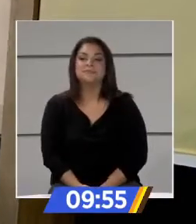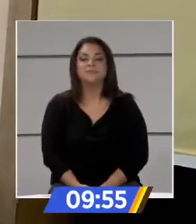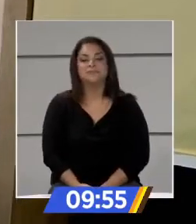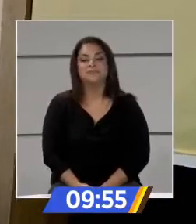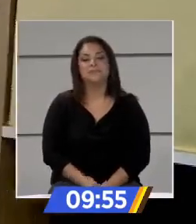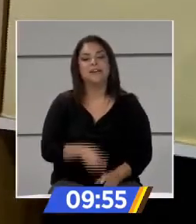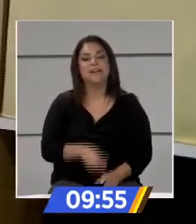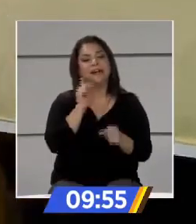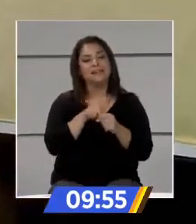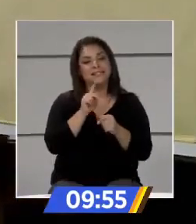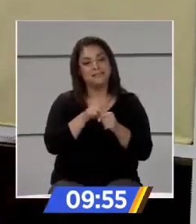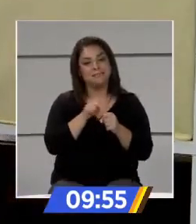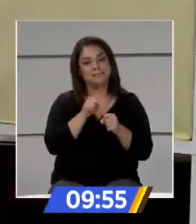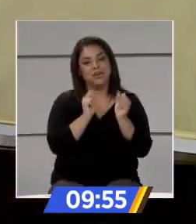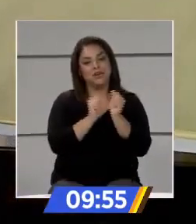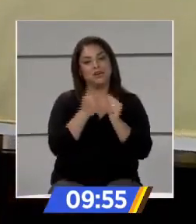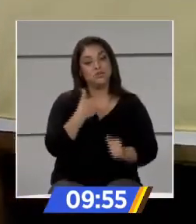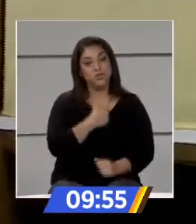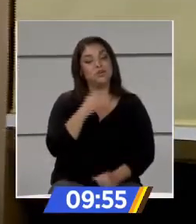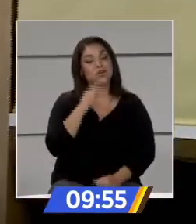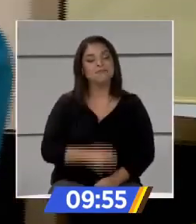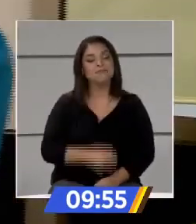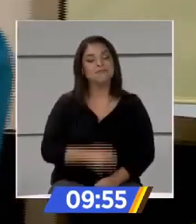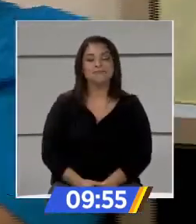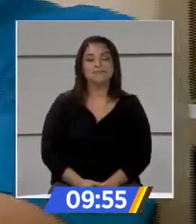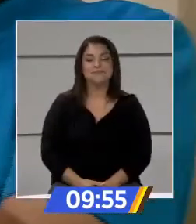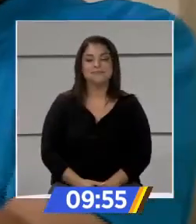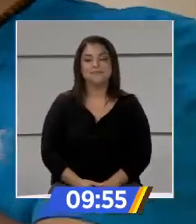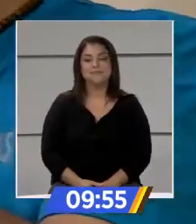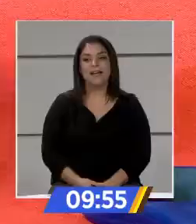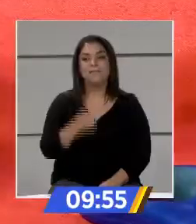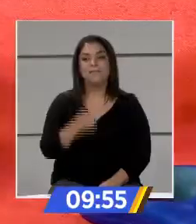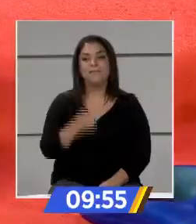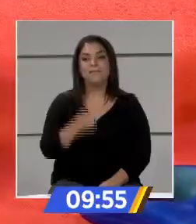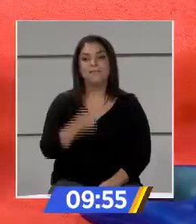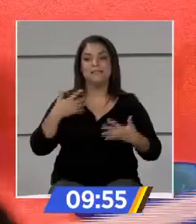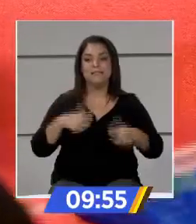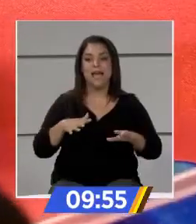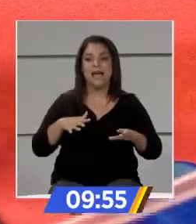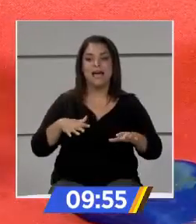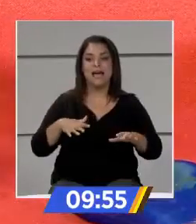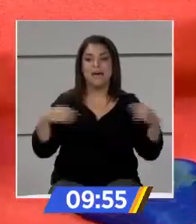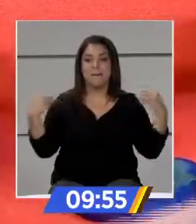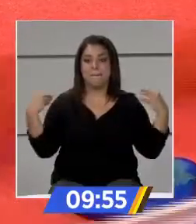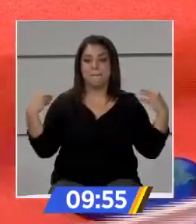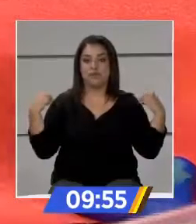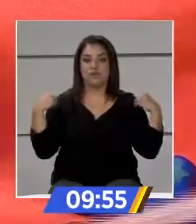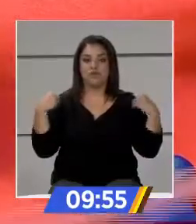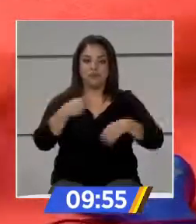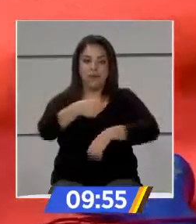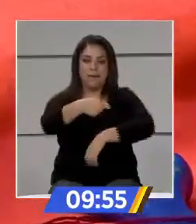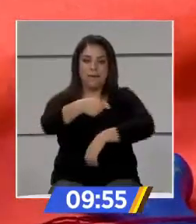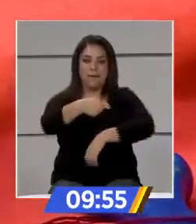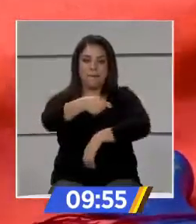a participar con nosotros. ¿Okay? Entonces vean que yo le metí los brazos y entonces yo se los puedo meter hacia